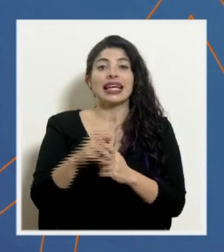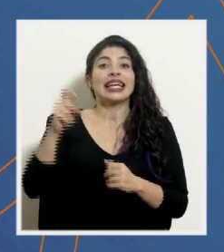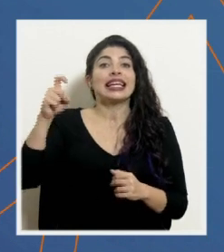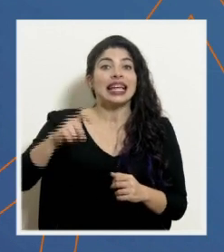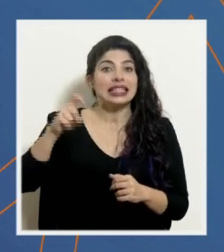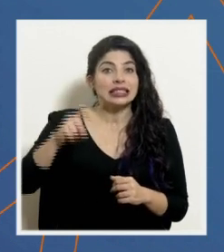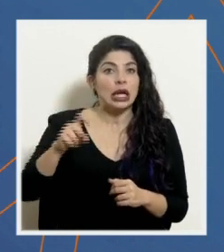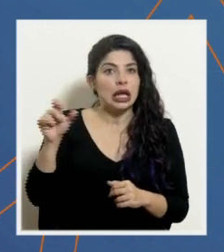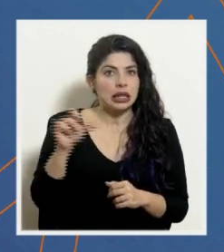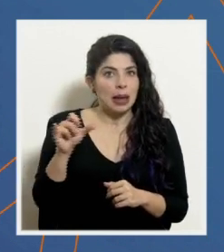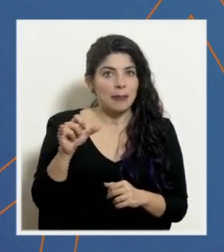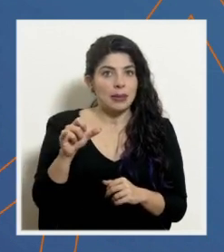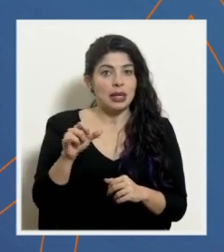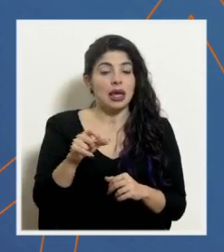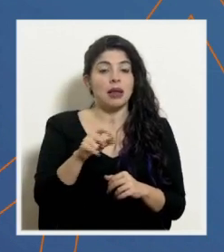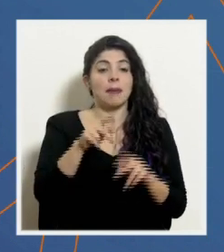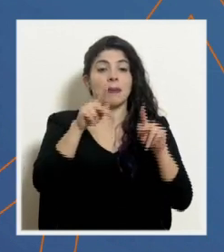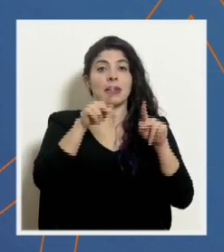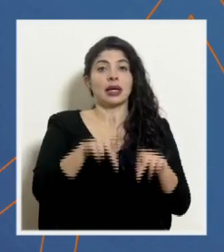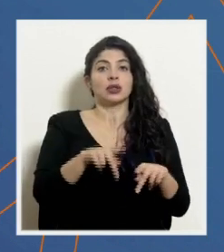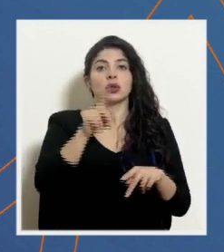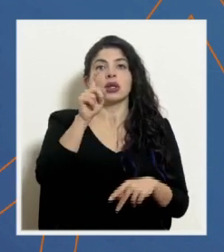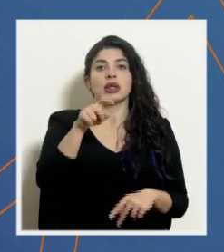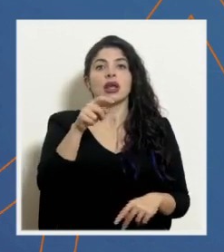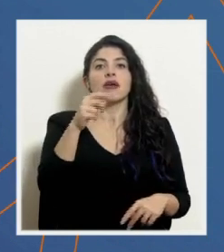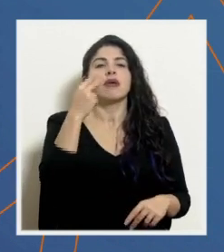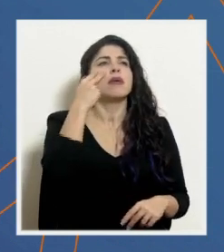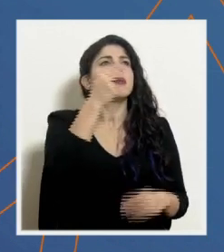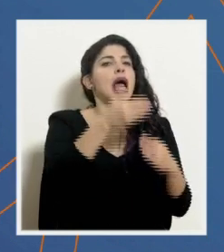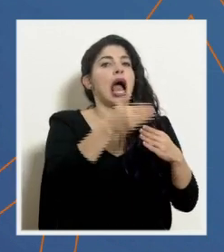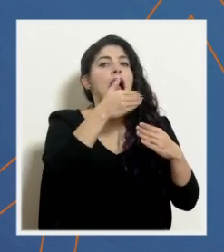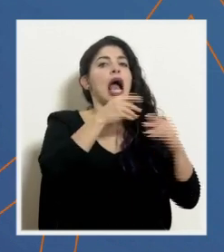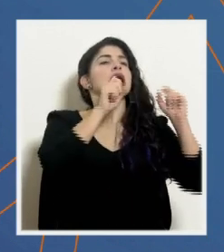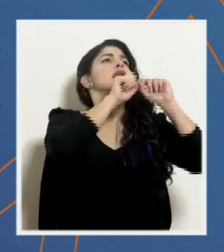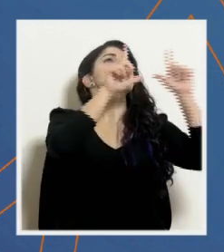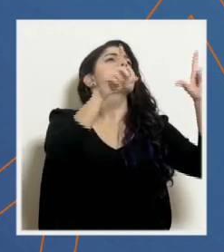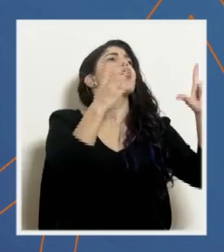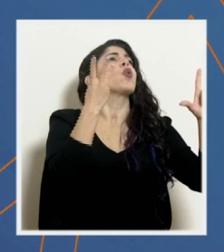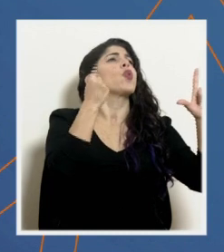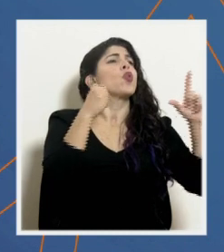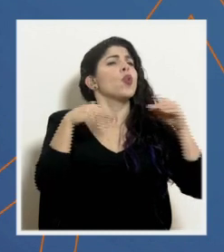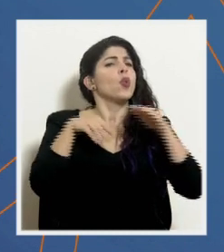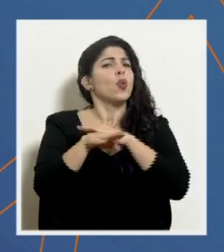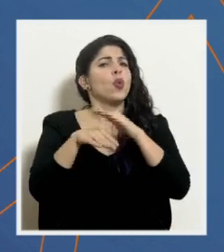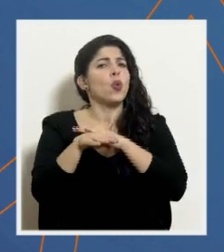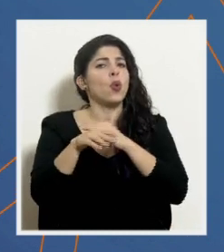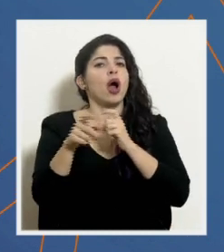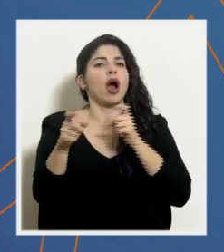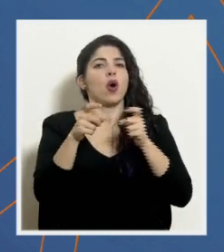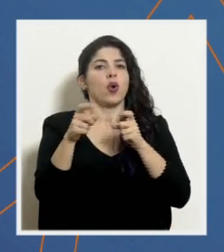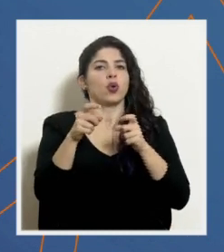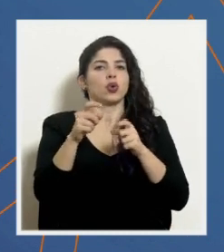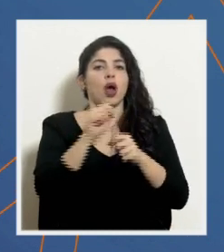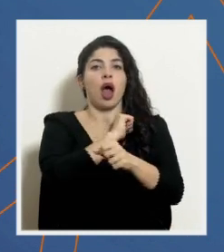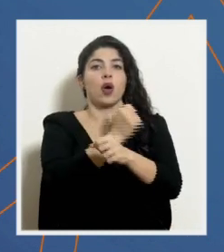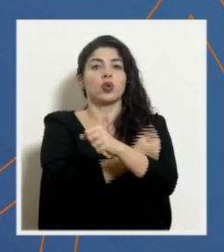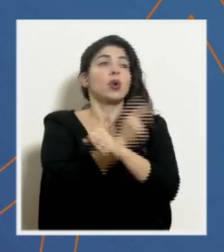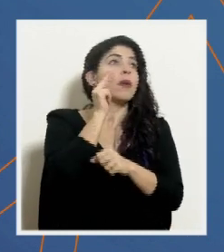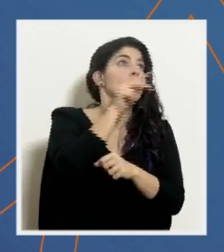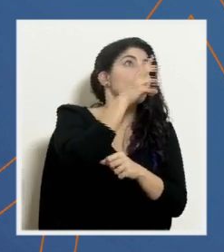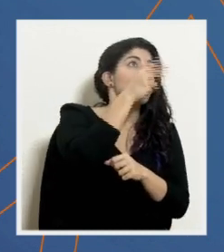necesidad también de que se indique la capacidad máxima en ese sitio para efectos de verificación y control por parte de las